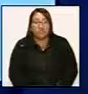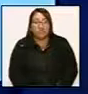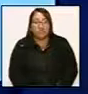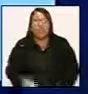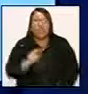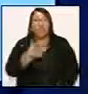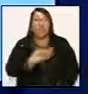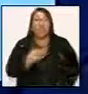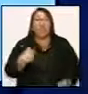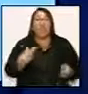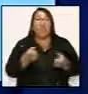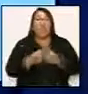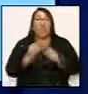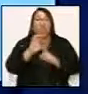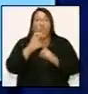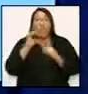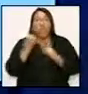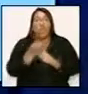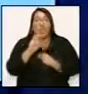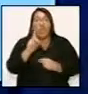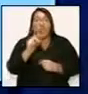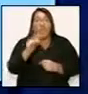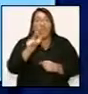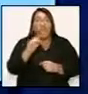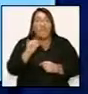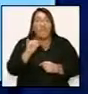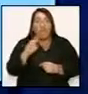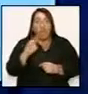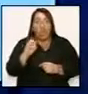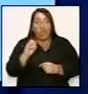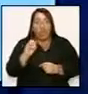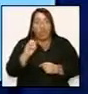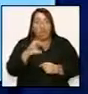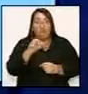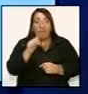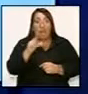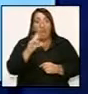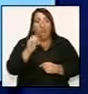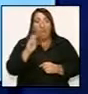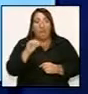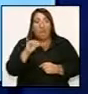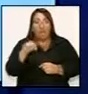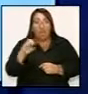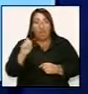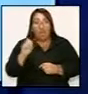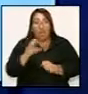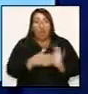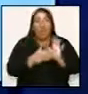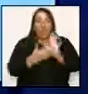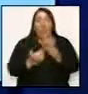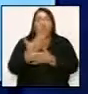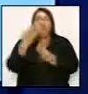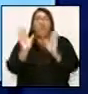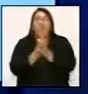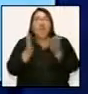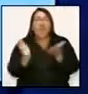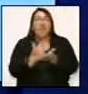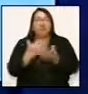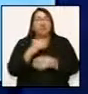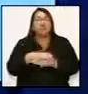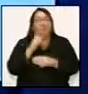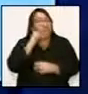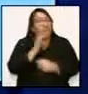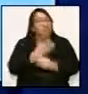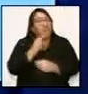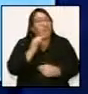El presidente de la Comisión de Cultura, Dalmiro Palomino, presentó el libro Origen, Ritmos y Controversias de la Música Criolla del